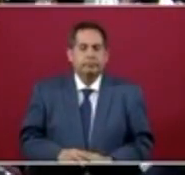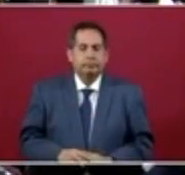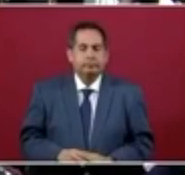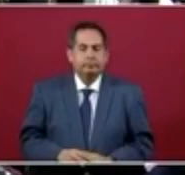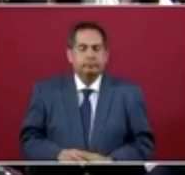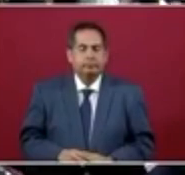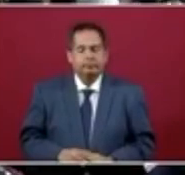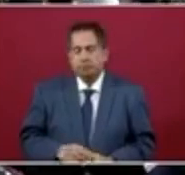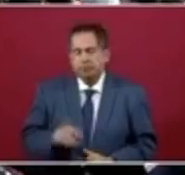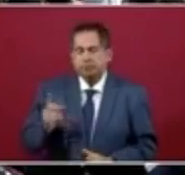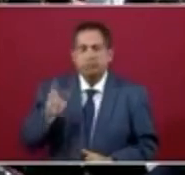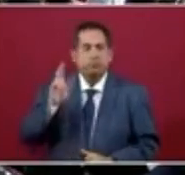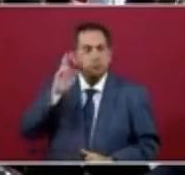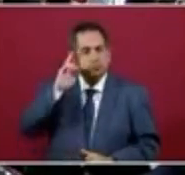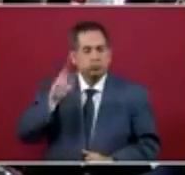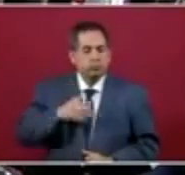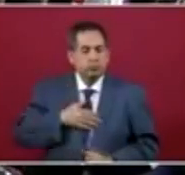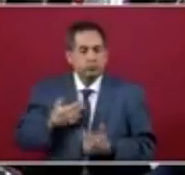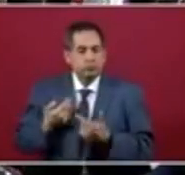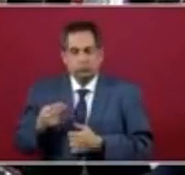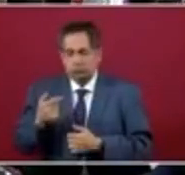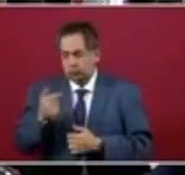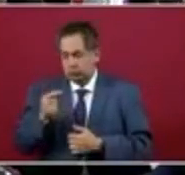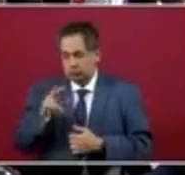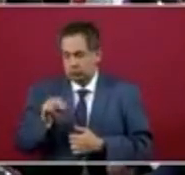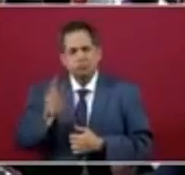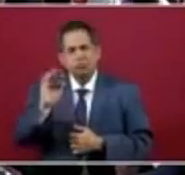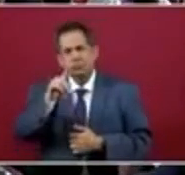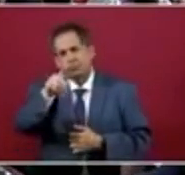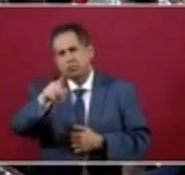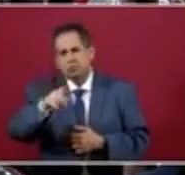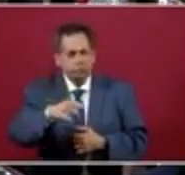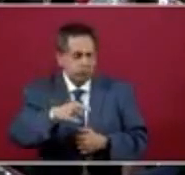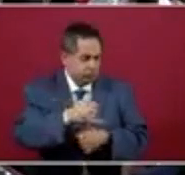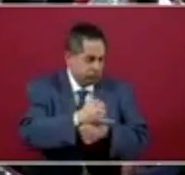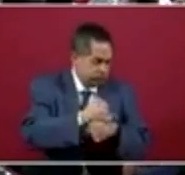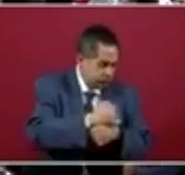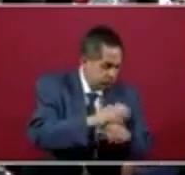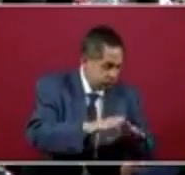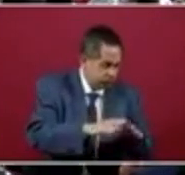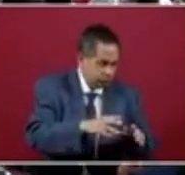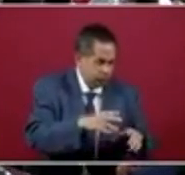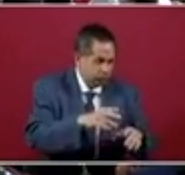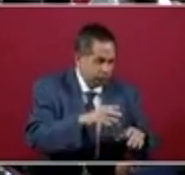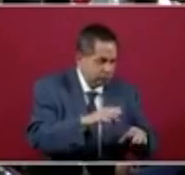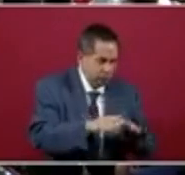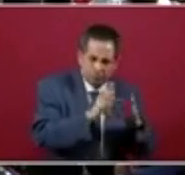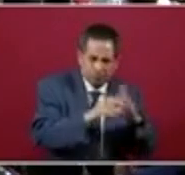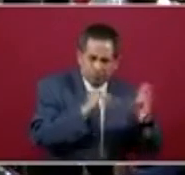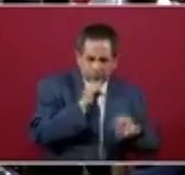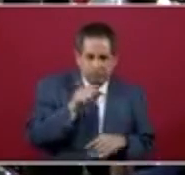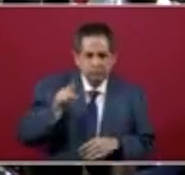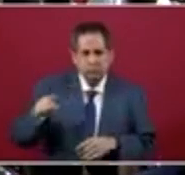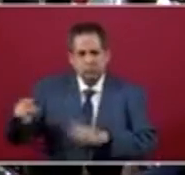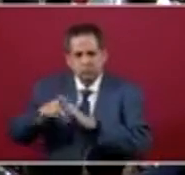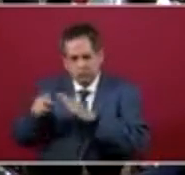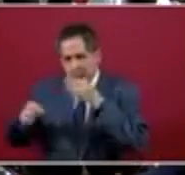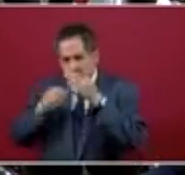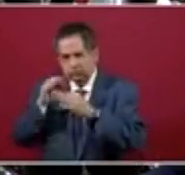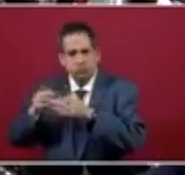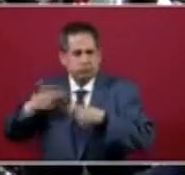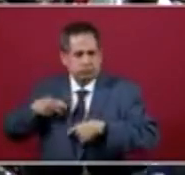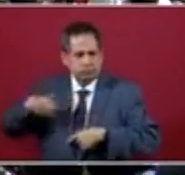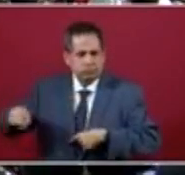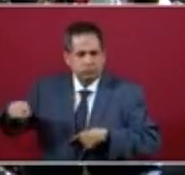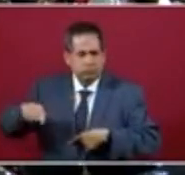Hola, Agustín Velasco de UNOTV. Si el Estado no es el que va a revisar estos documentos, dice que le toca esta parte a los periodistas, a los propios